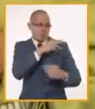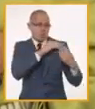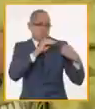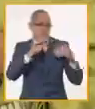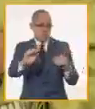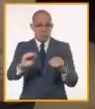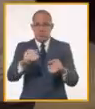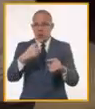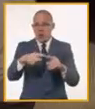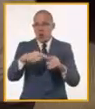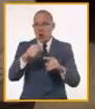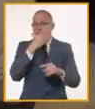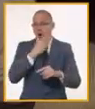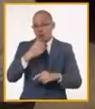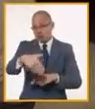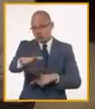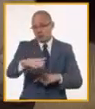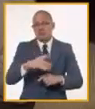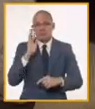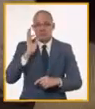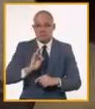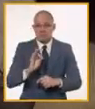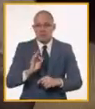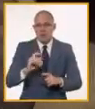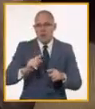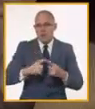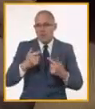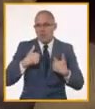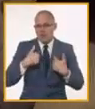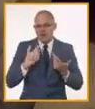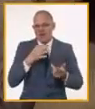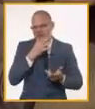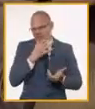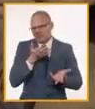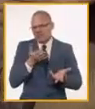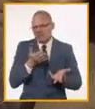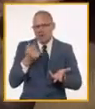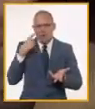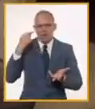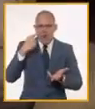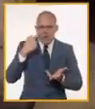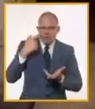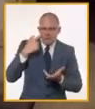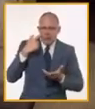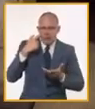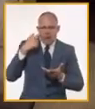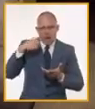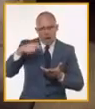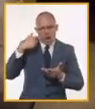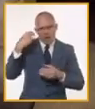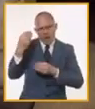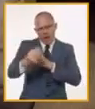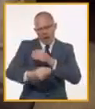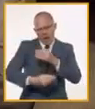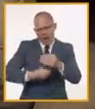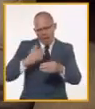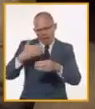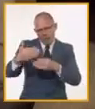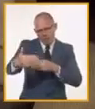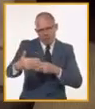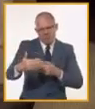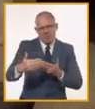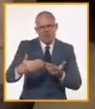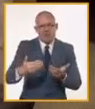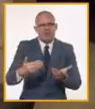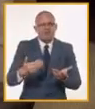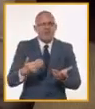generaciones. Sí, porque ya yo veía que iba a venir todo el tránsito que se produjo, y que ya habría que tener